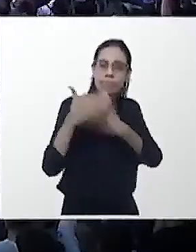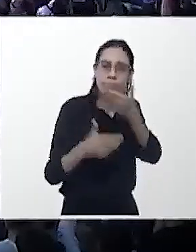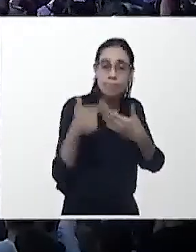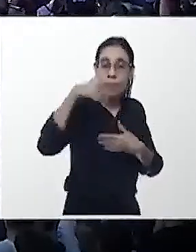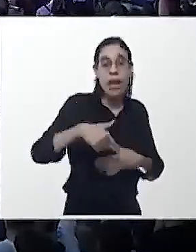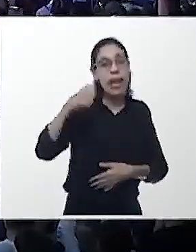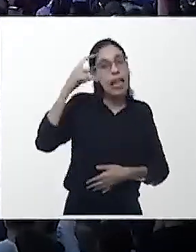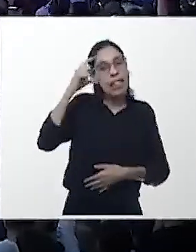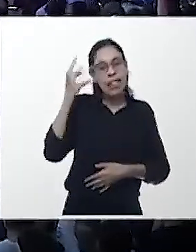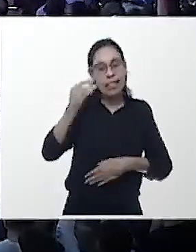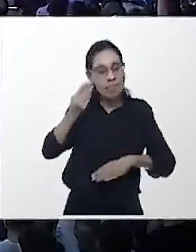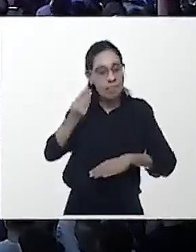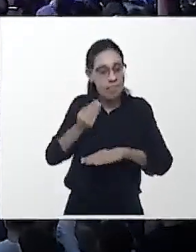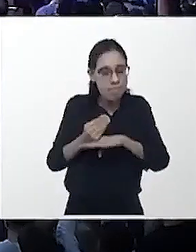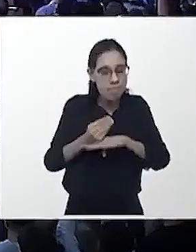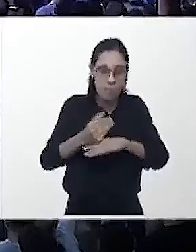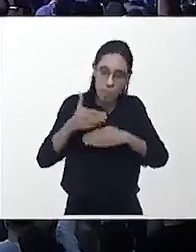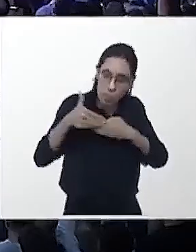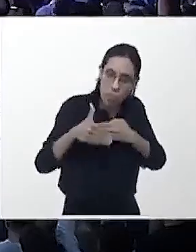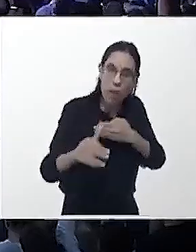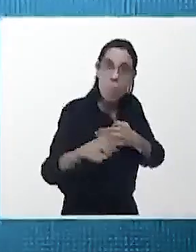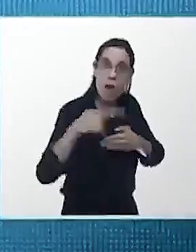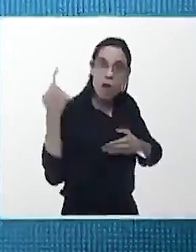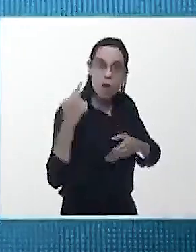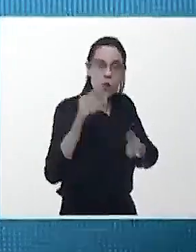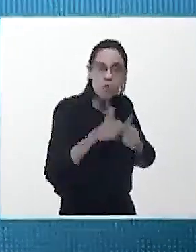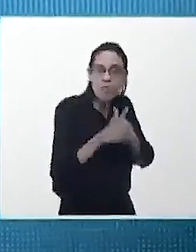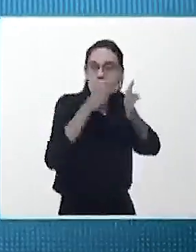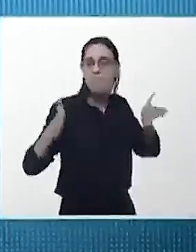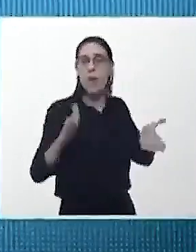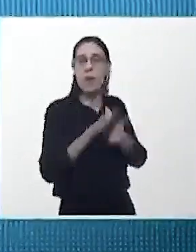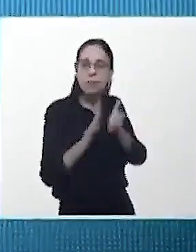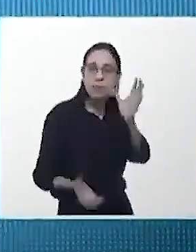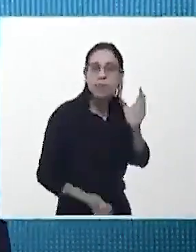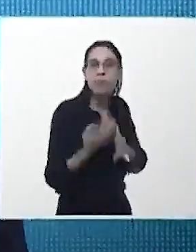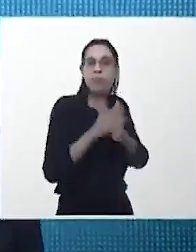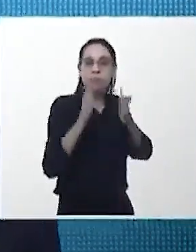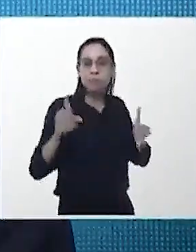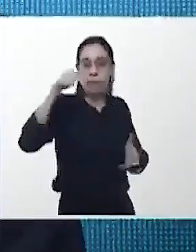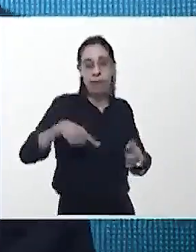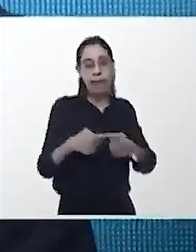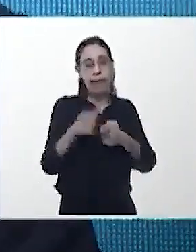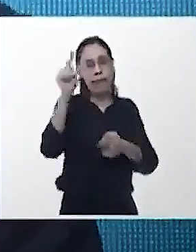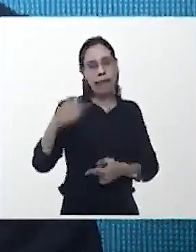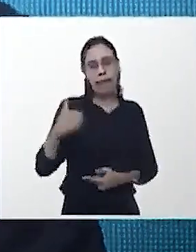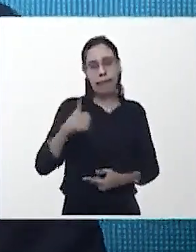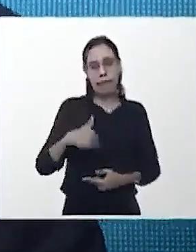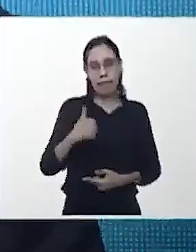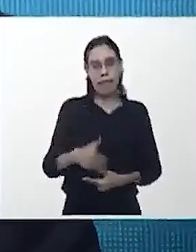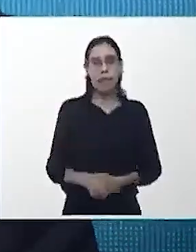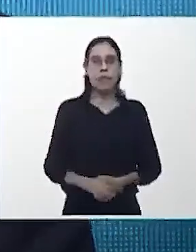a construir una nueva etapa para la historia política argentina. Quiero de todo